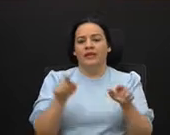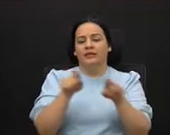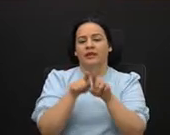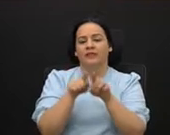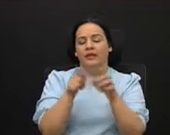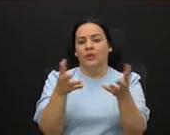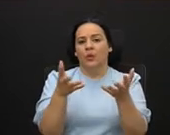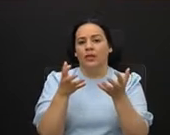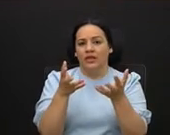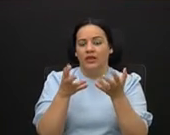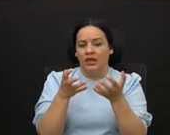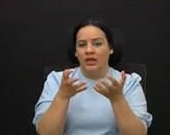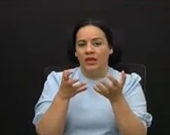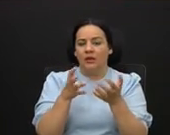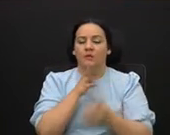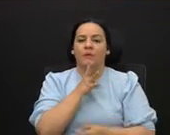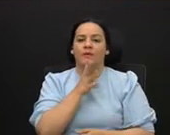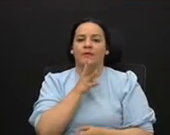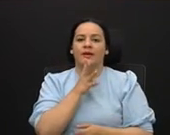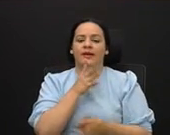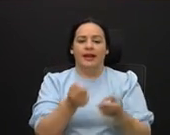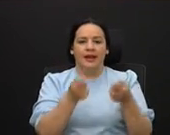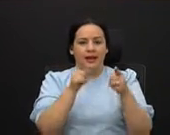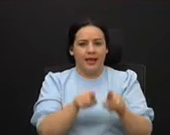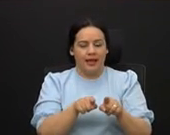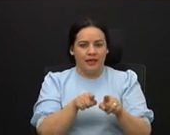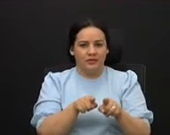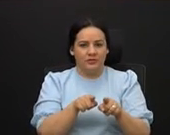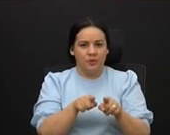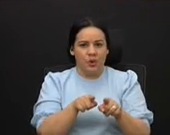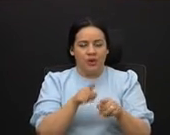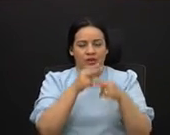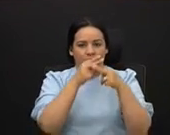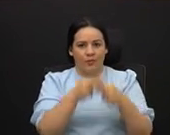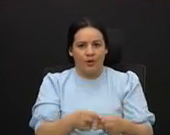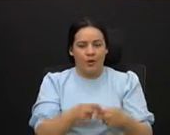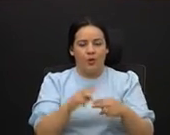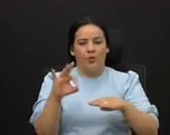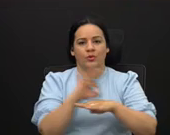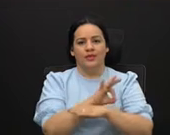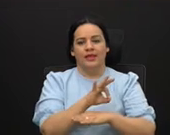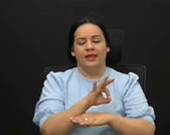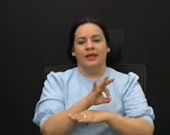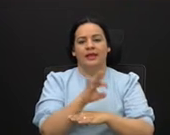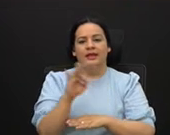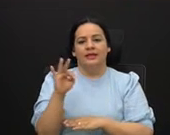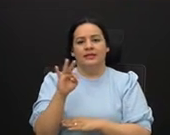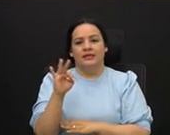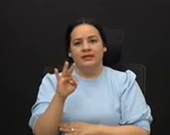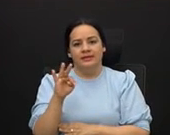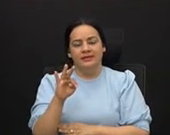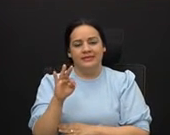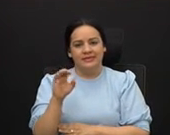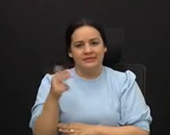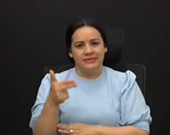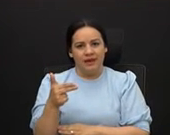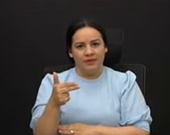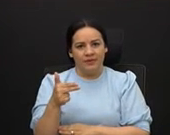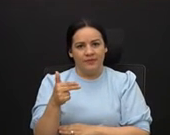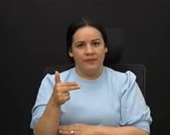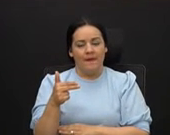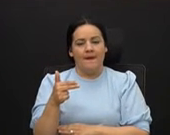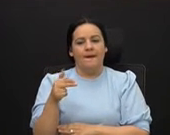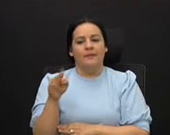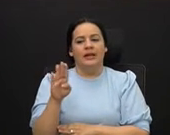que ha sido súper mediático, sobre el nombramiento de la funcionaria Tirsa Chávez Valdivia, que tanto